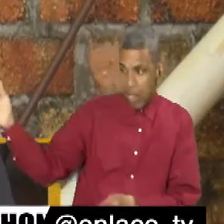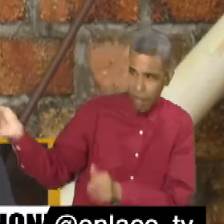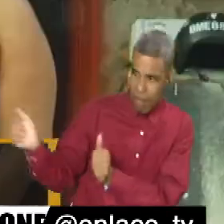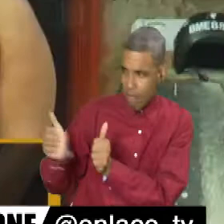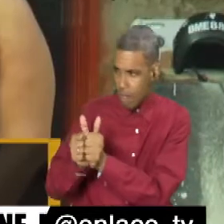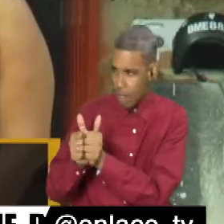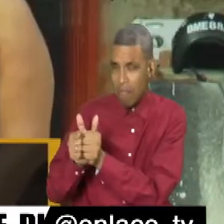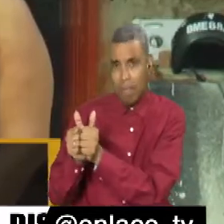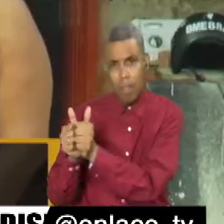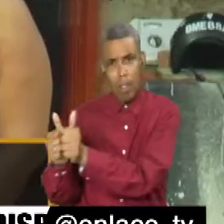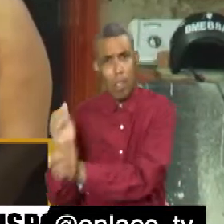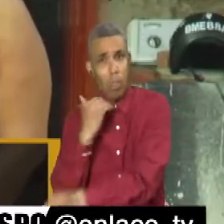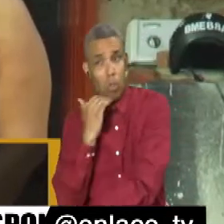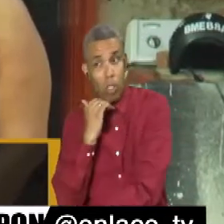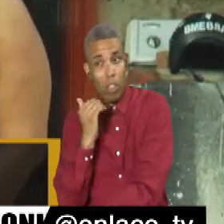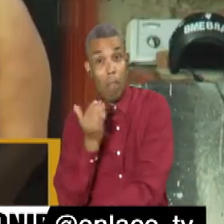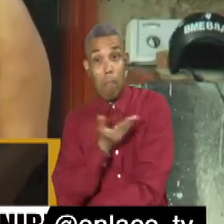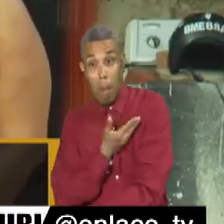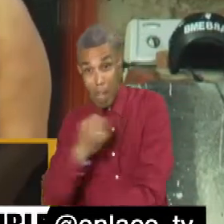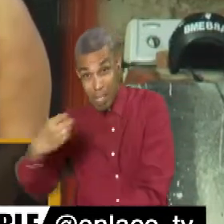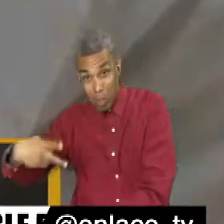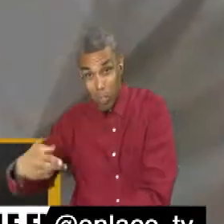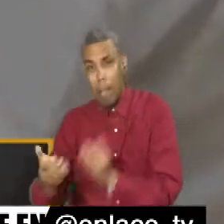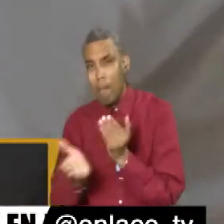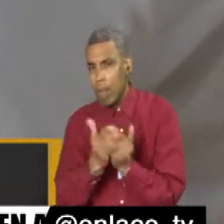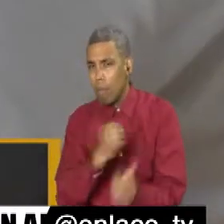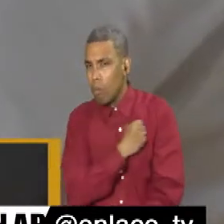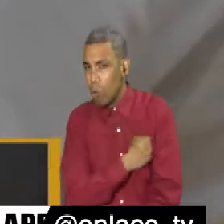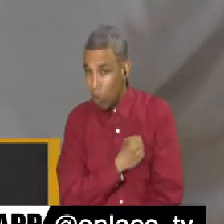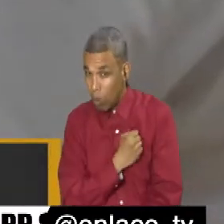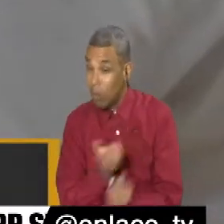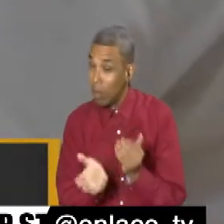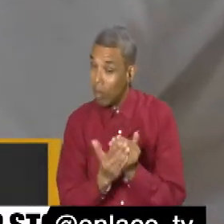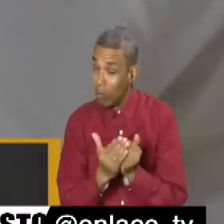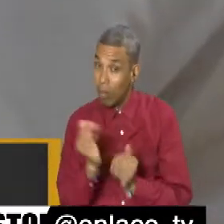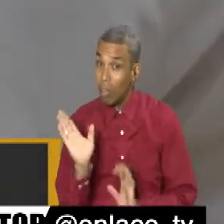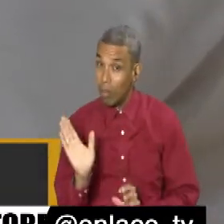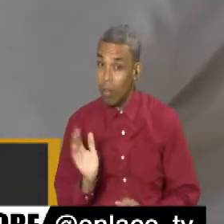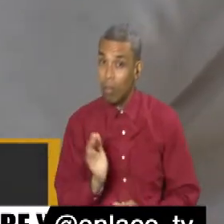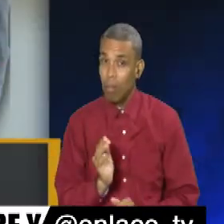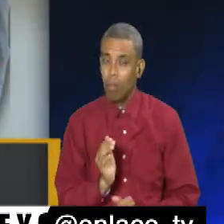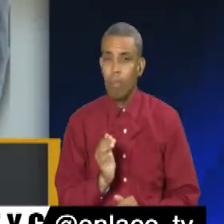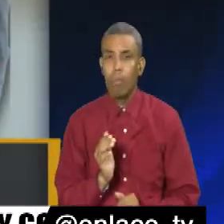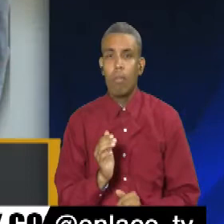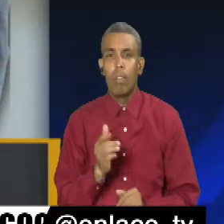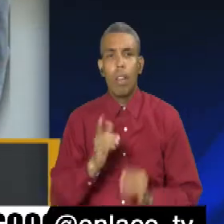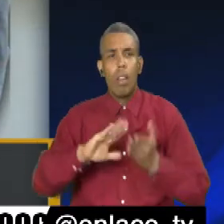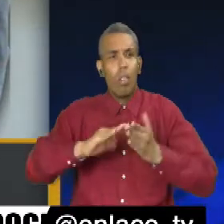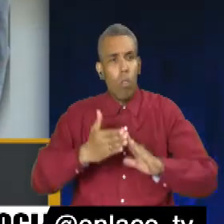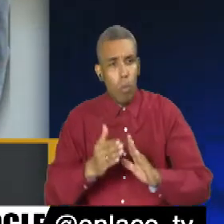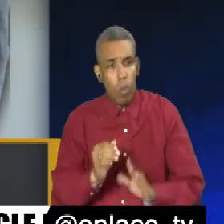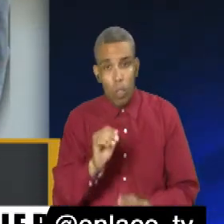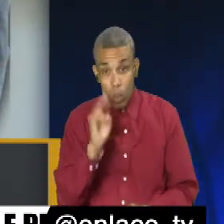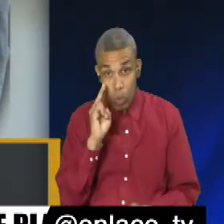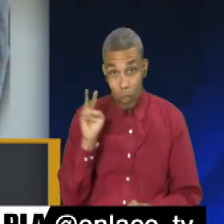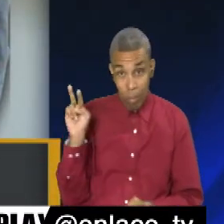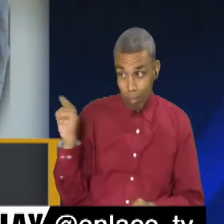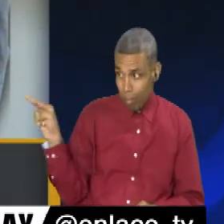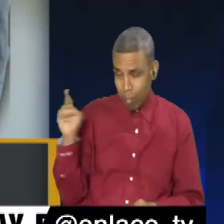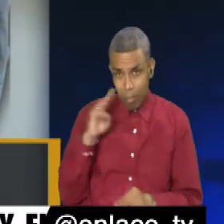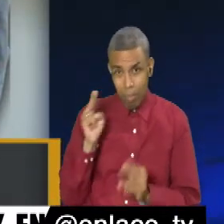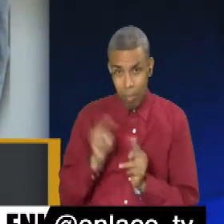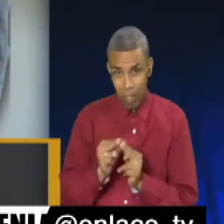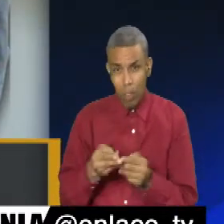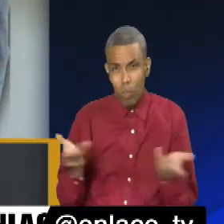la mejor. La familia ya interpuso la demanda respectiva ante la autoridad competente e hicieron un llamado a la comunidad para que si conoce el paradero de su hijo,